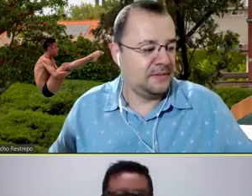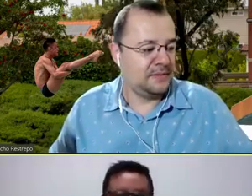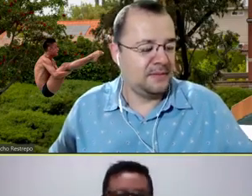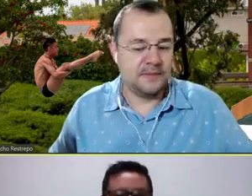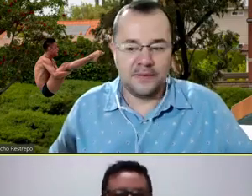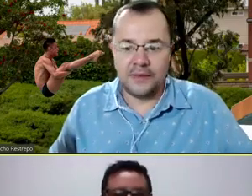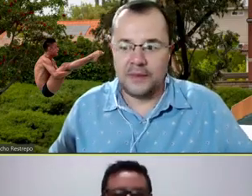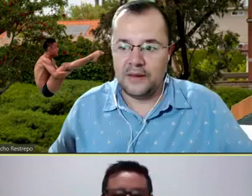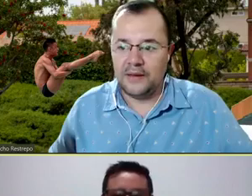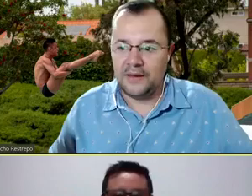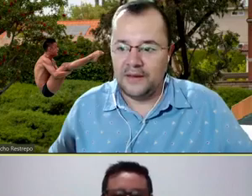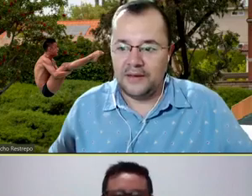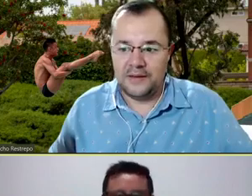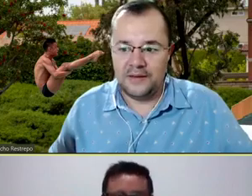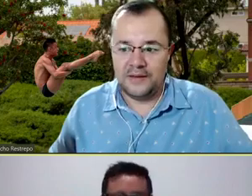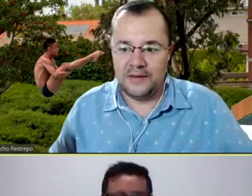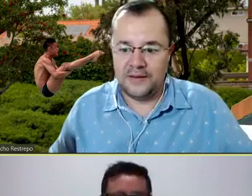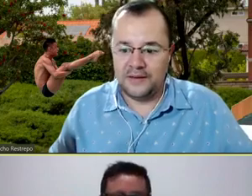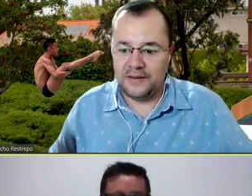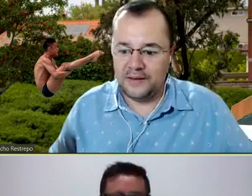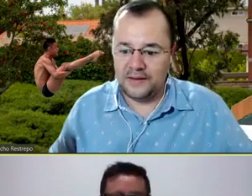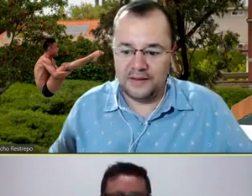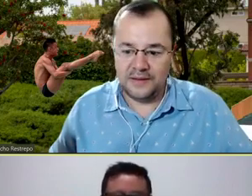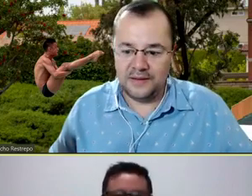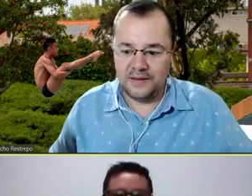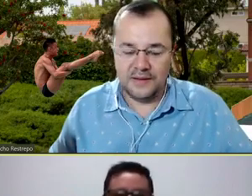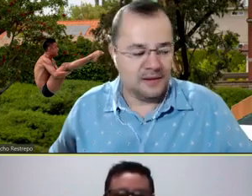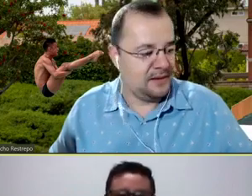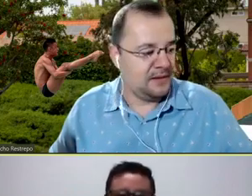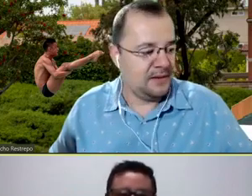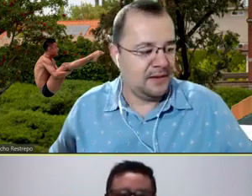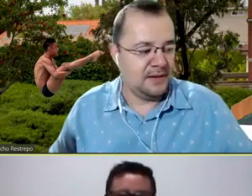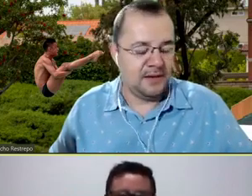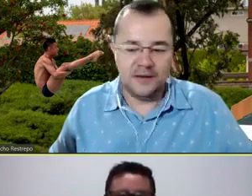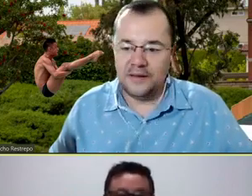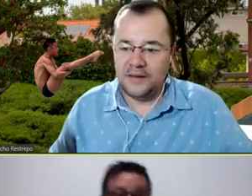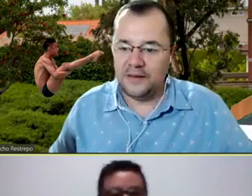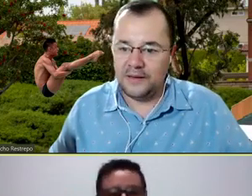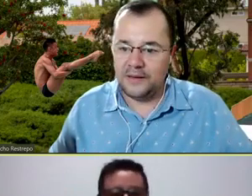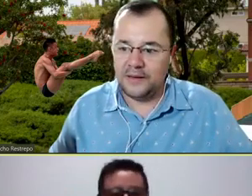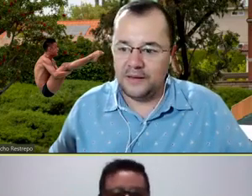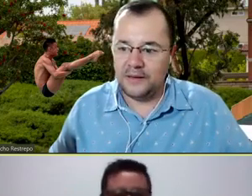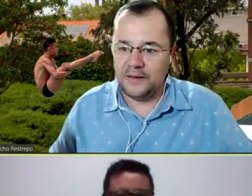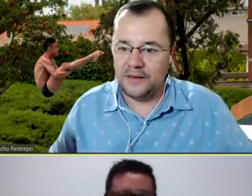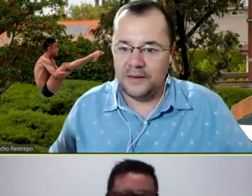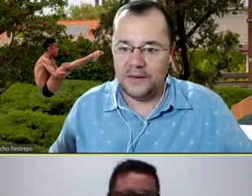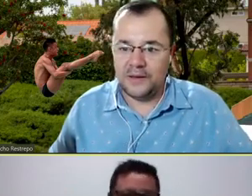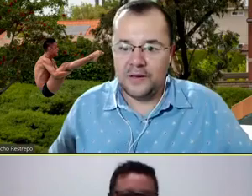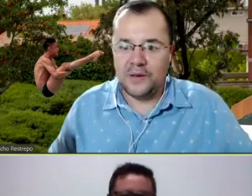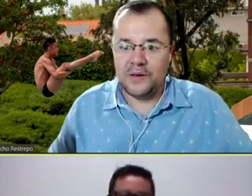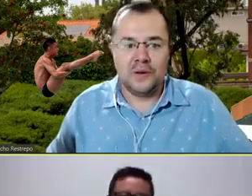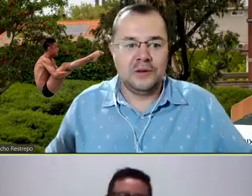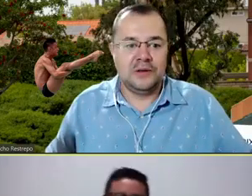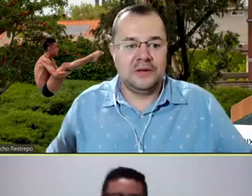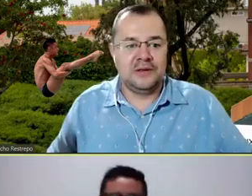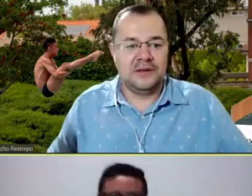tiempo para conocer y disfrutar y enamorarnos de estos nuevos deportes y del mundo al revés.